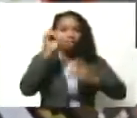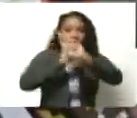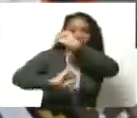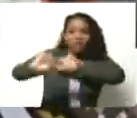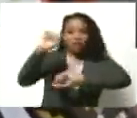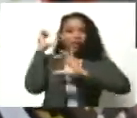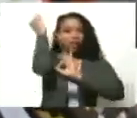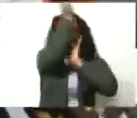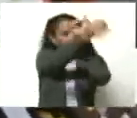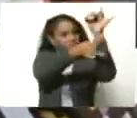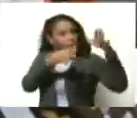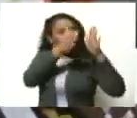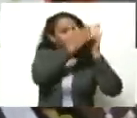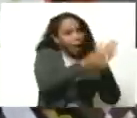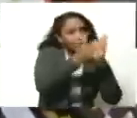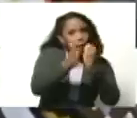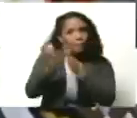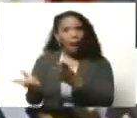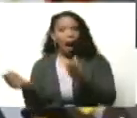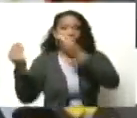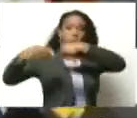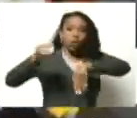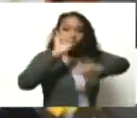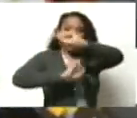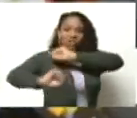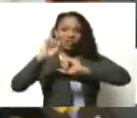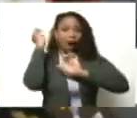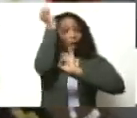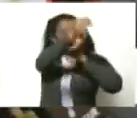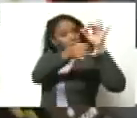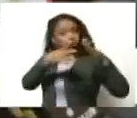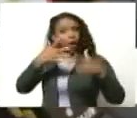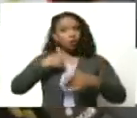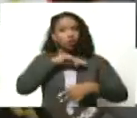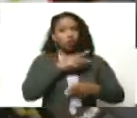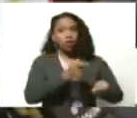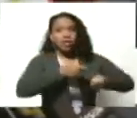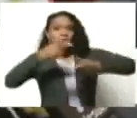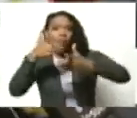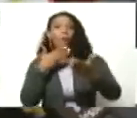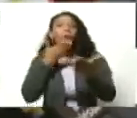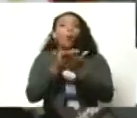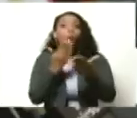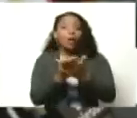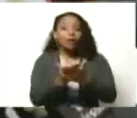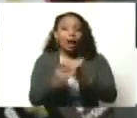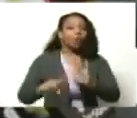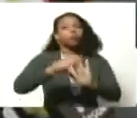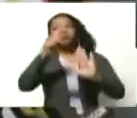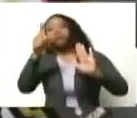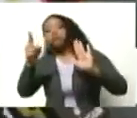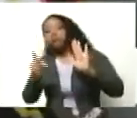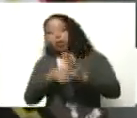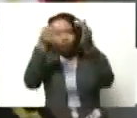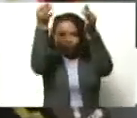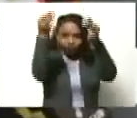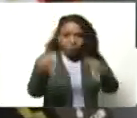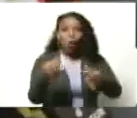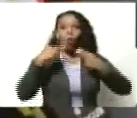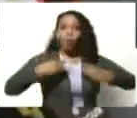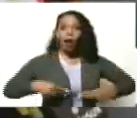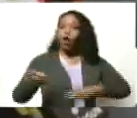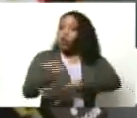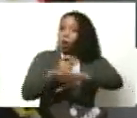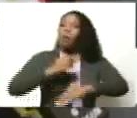del Amazonas, la organización del Tratado de Defensa del Amazonas, y vamos a llevar propuestas concretas para que la humanidad y los